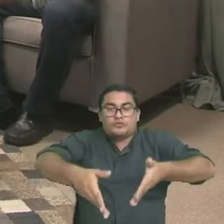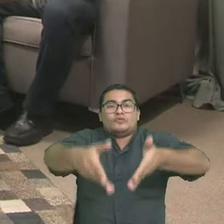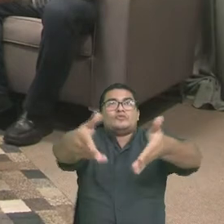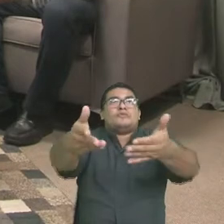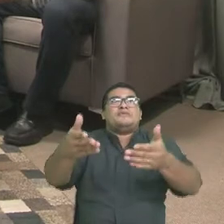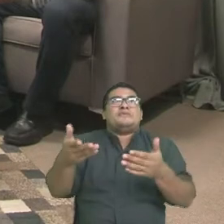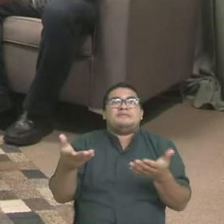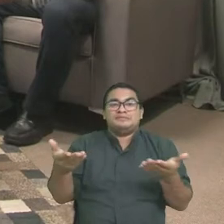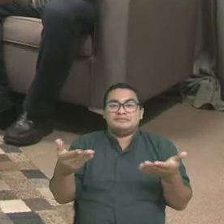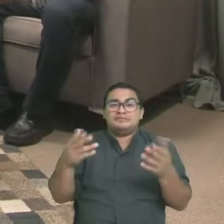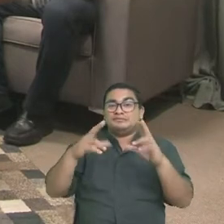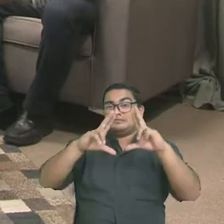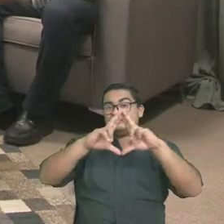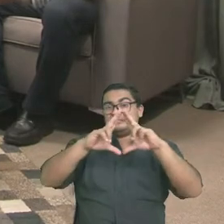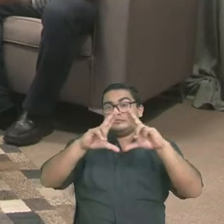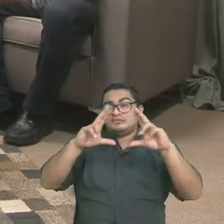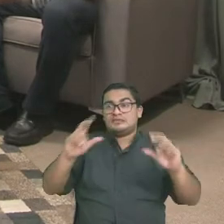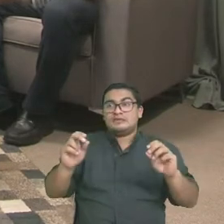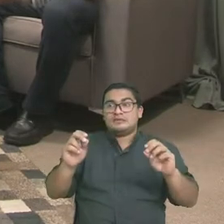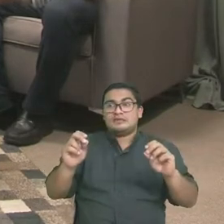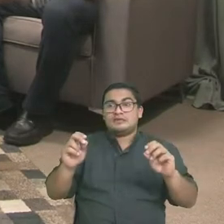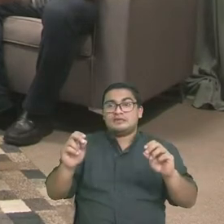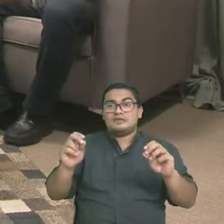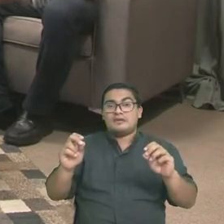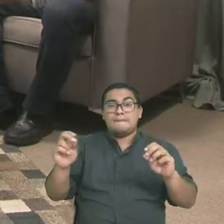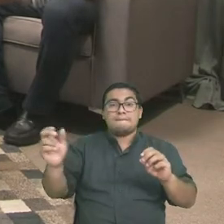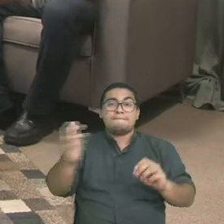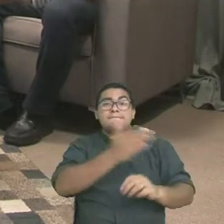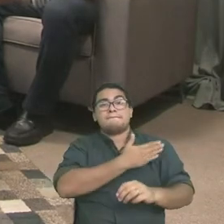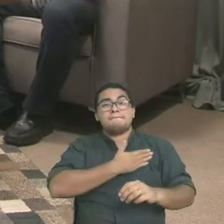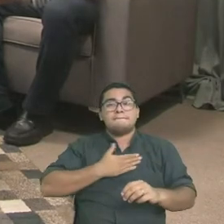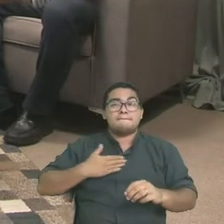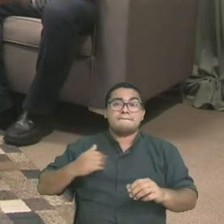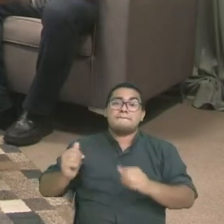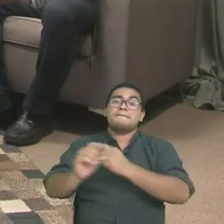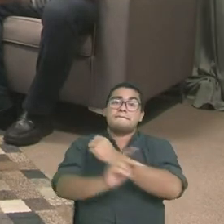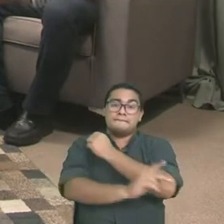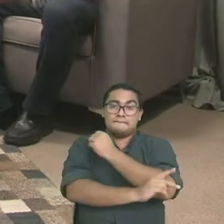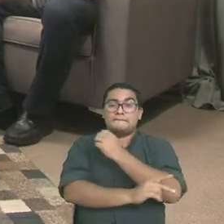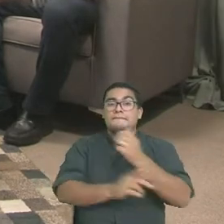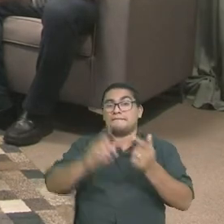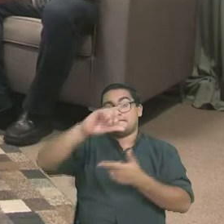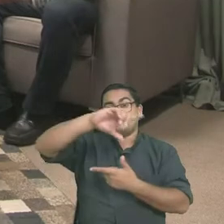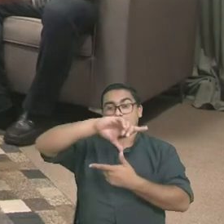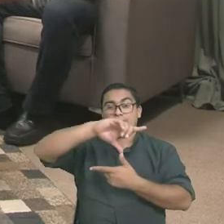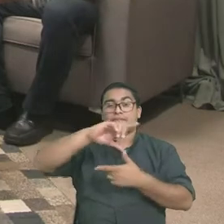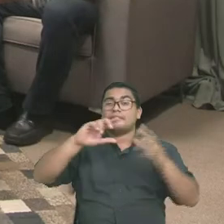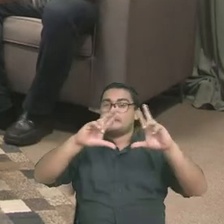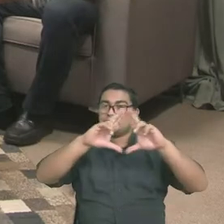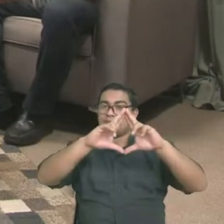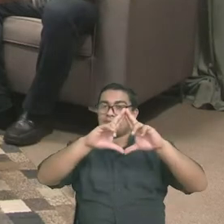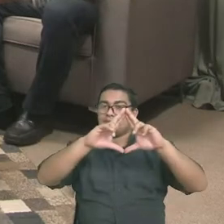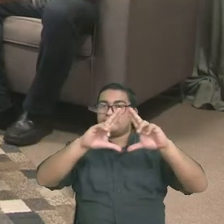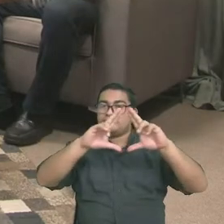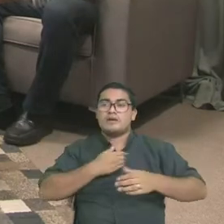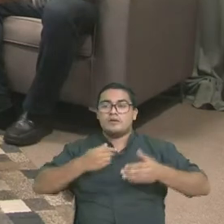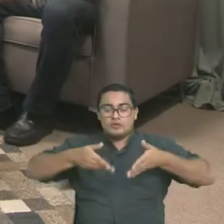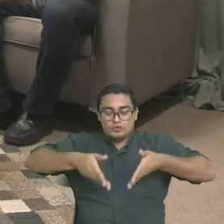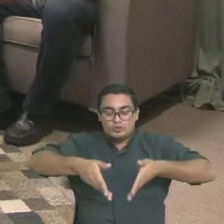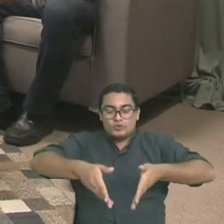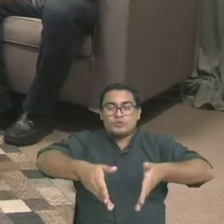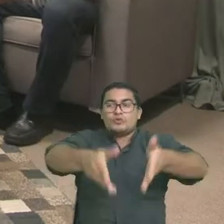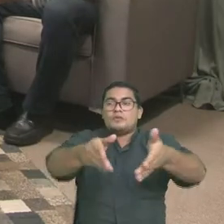en el país con mejores carreteras, uno de los países con mejores carreteras en América Latina. Claro. Ahí